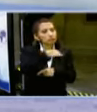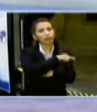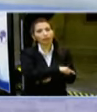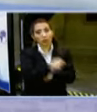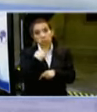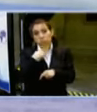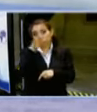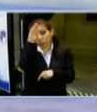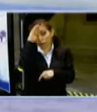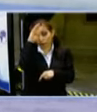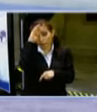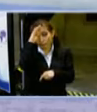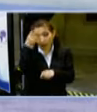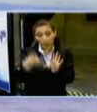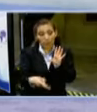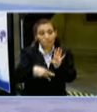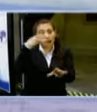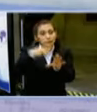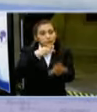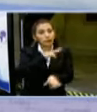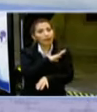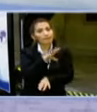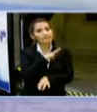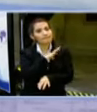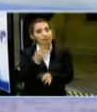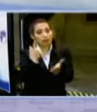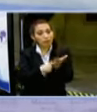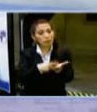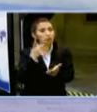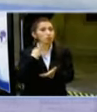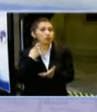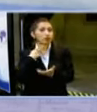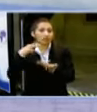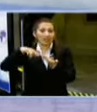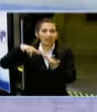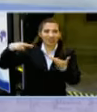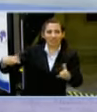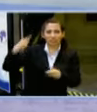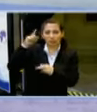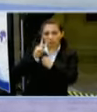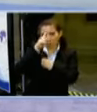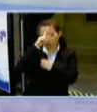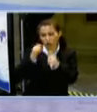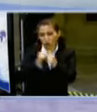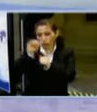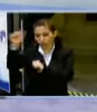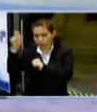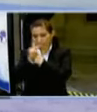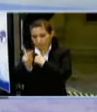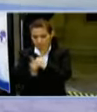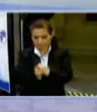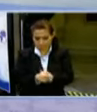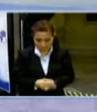yo diría, huecos que existen en la política exterior de nuestro país en este momento.